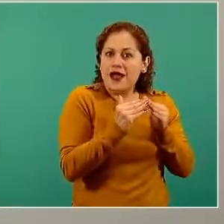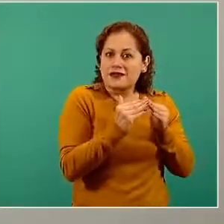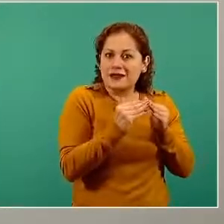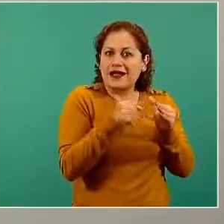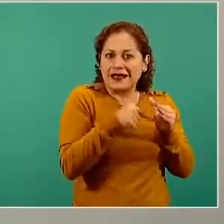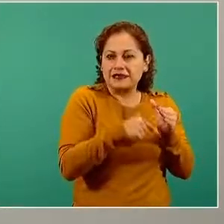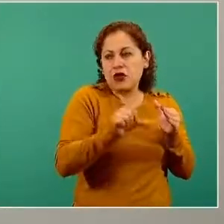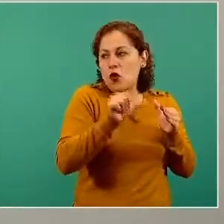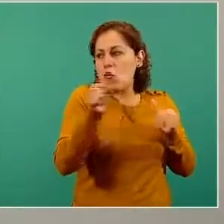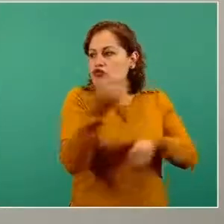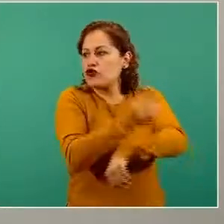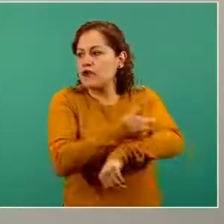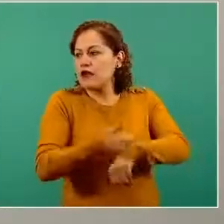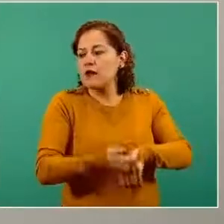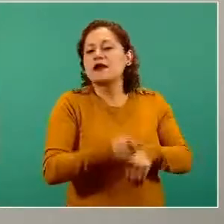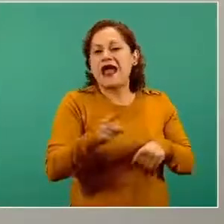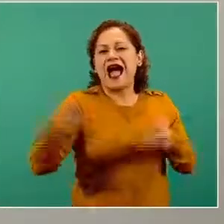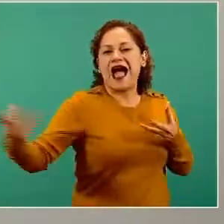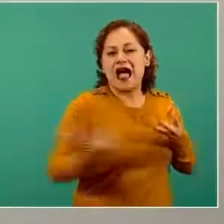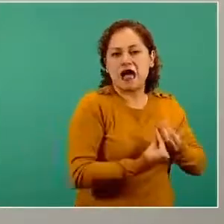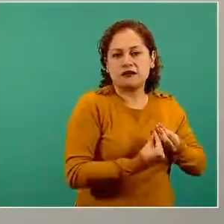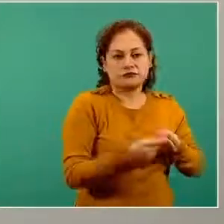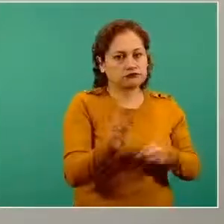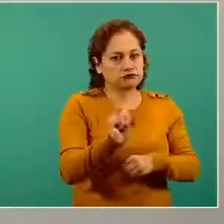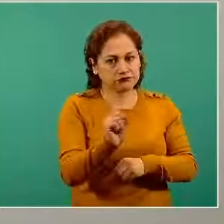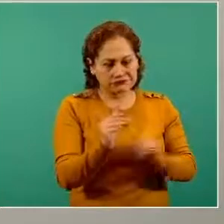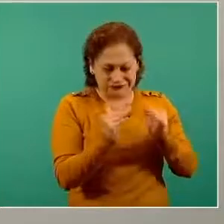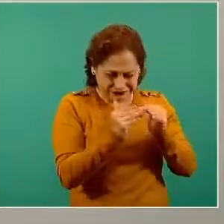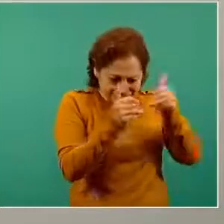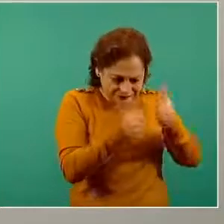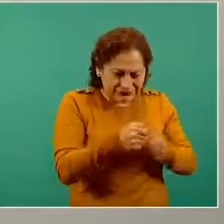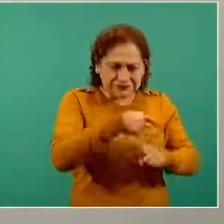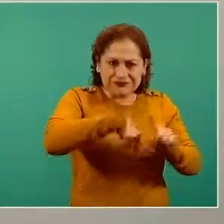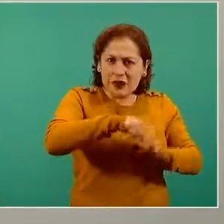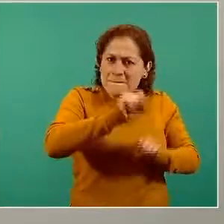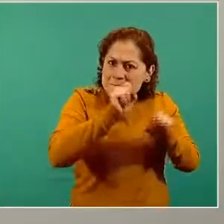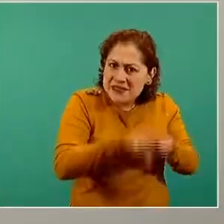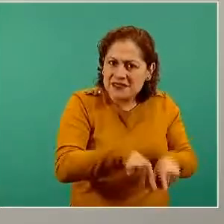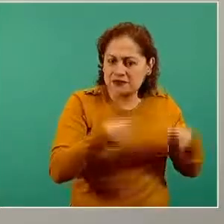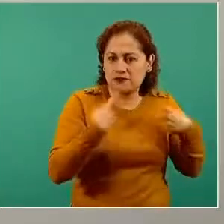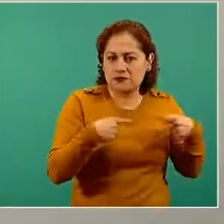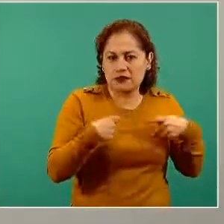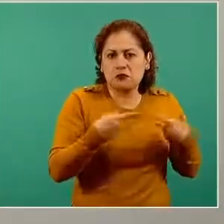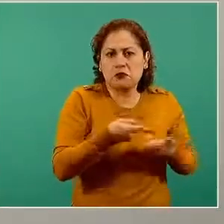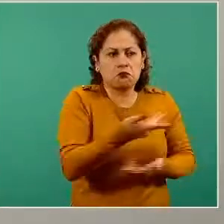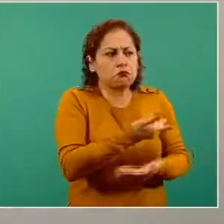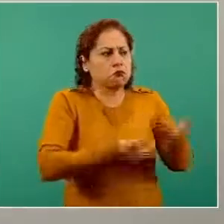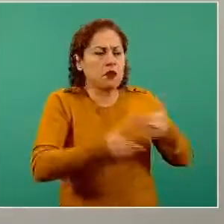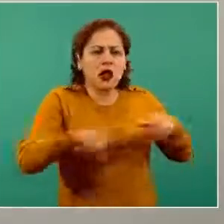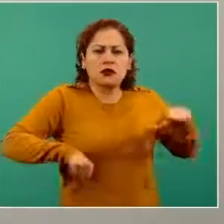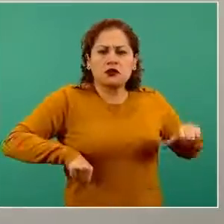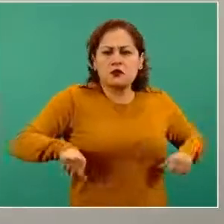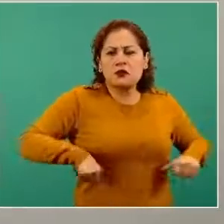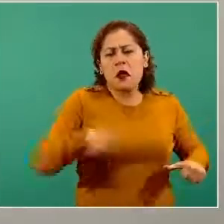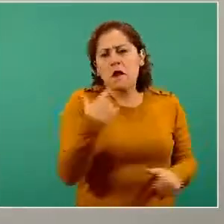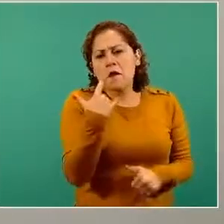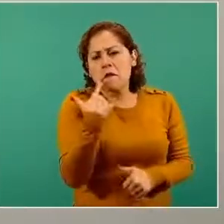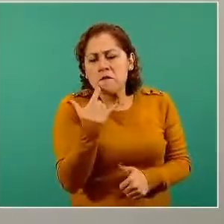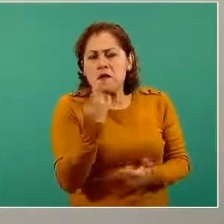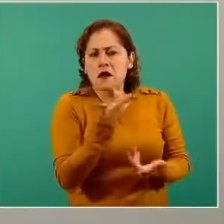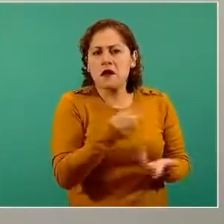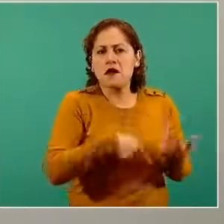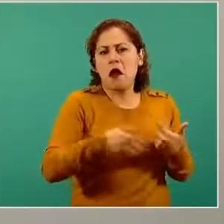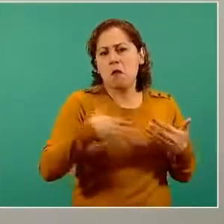techo, viviendo bajo una misma casa, y programar actividades para poder pasarla de lo mejor posible en familia, aprovechar ese